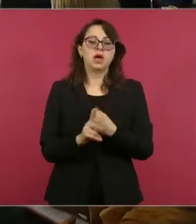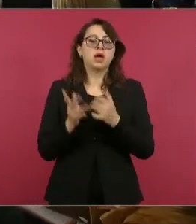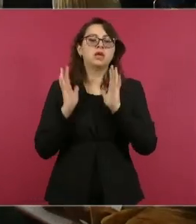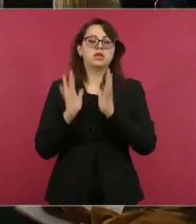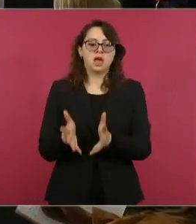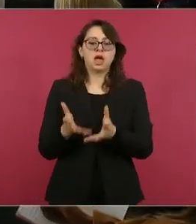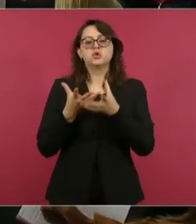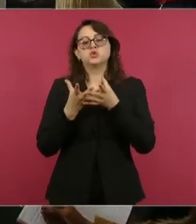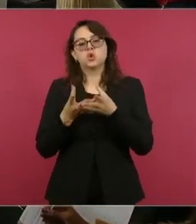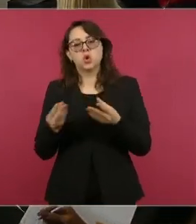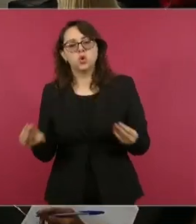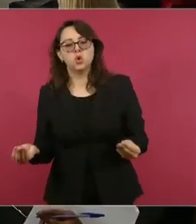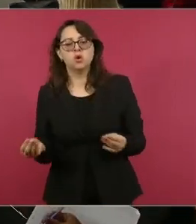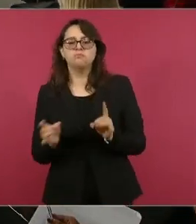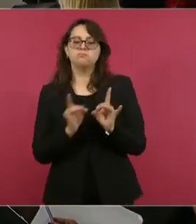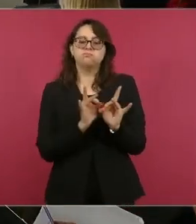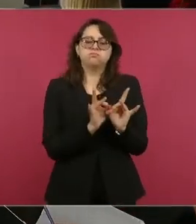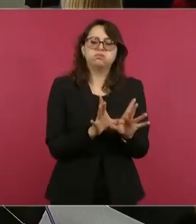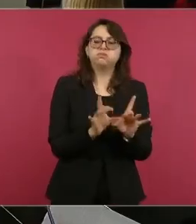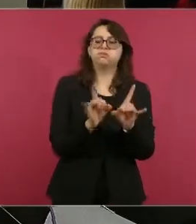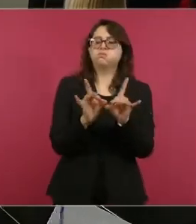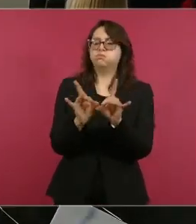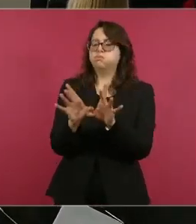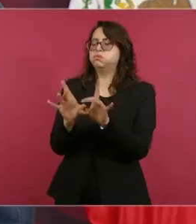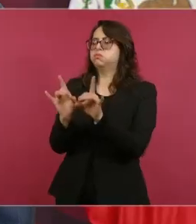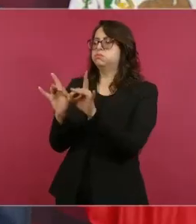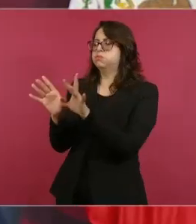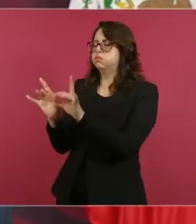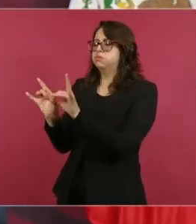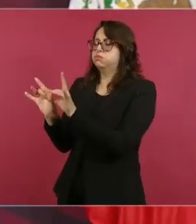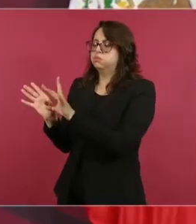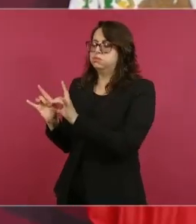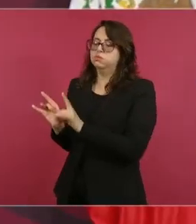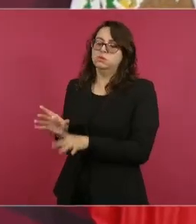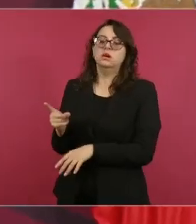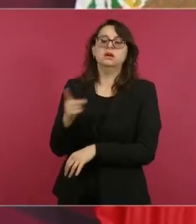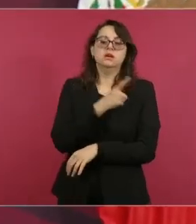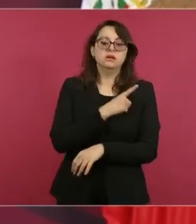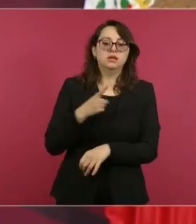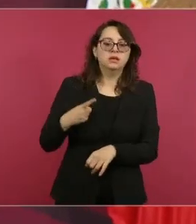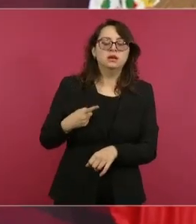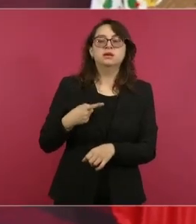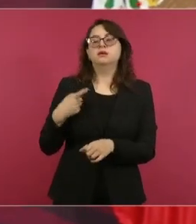muchas cosas, ¿no?, que se van resolviendo. Y otros casos en donde